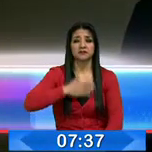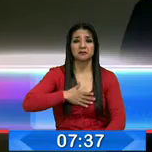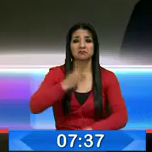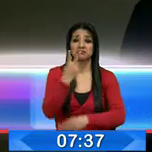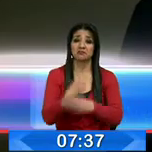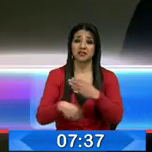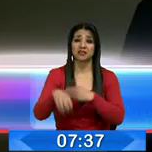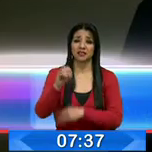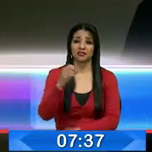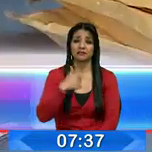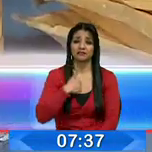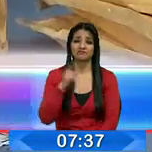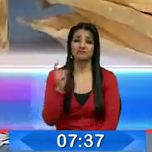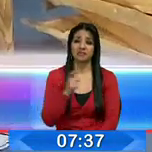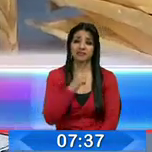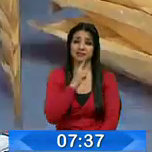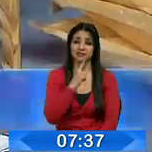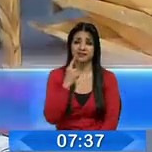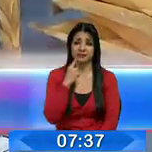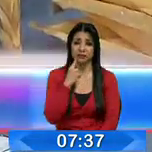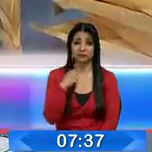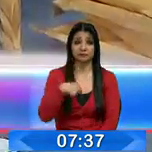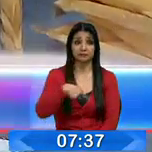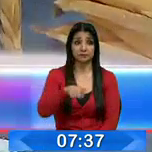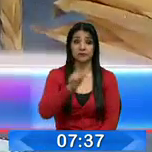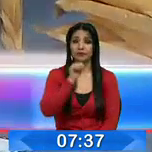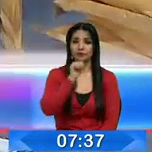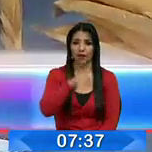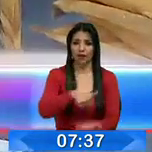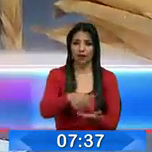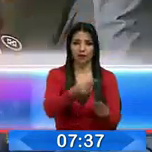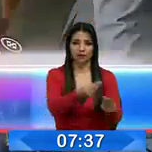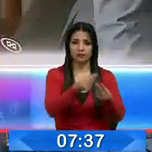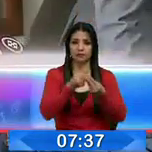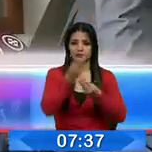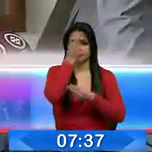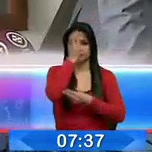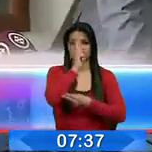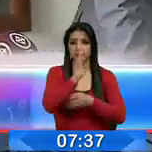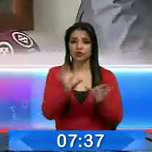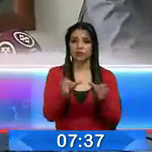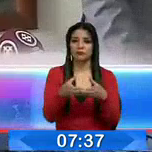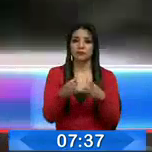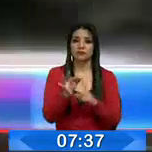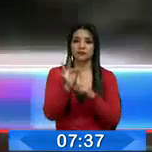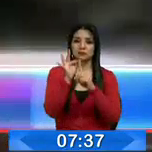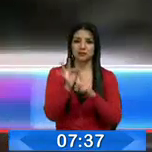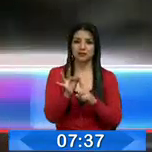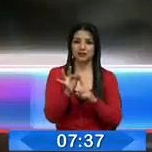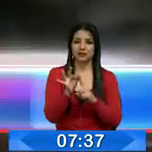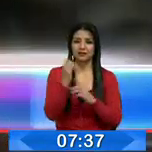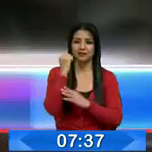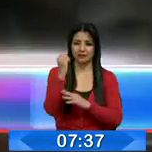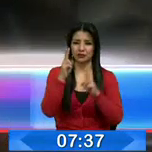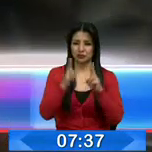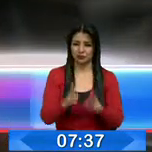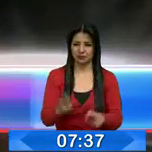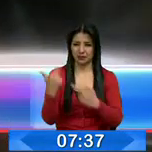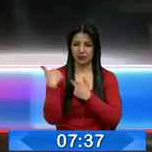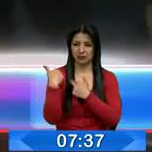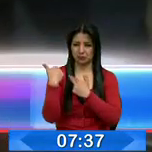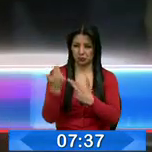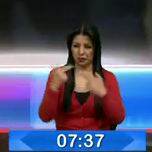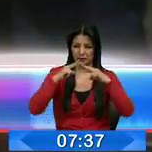que me hace mucha falta. Faltan semanas para conocer la resolución de la Comisión Especial de la CIDH que lleva el caso, que